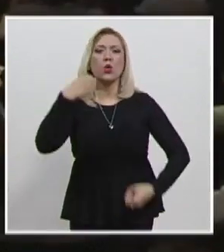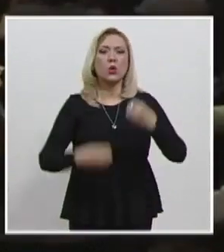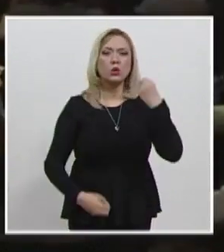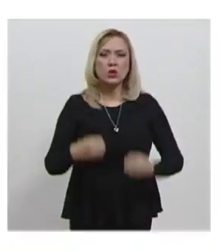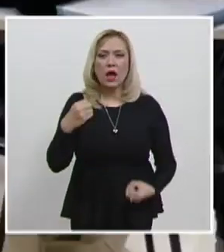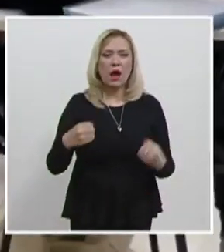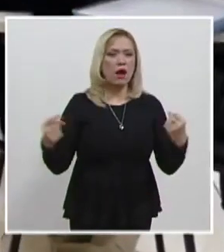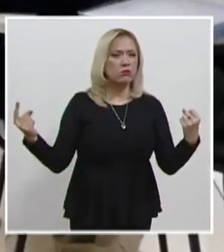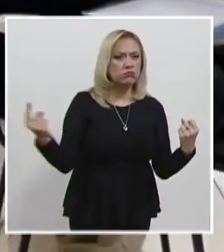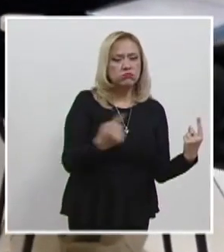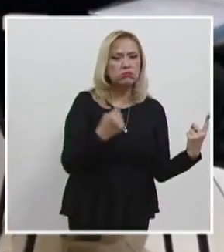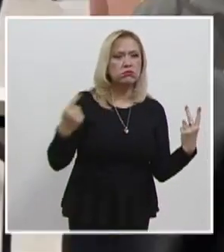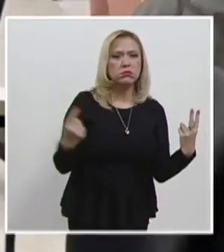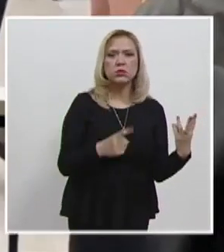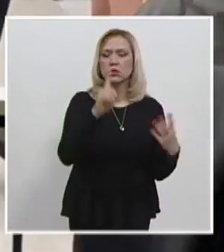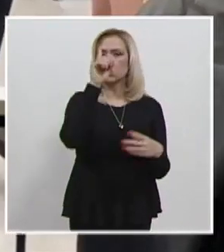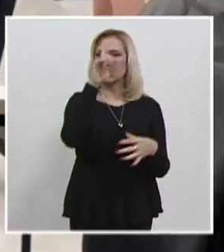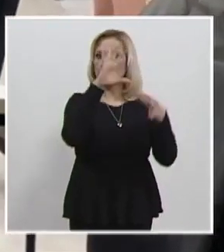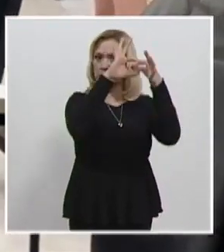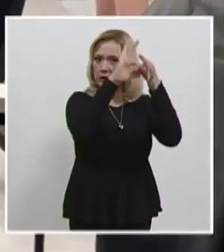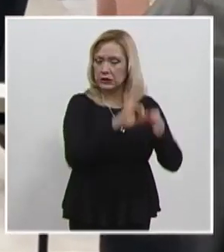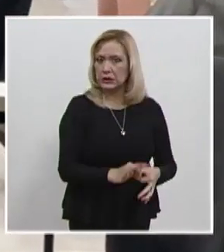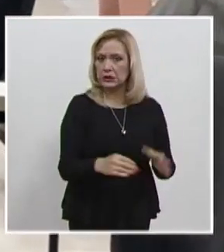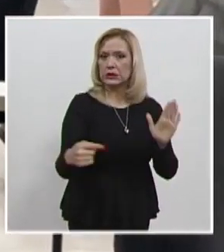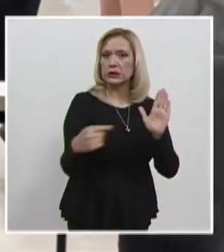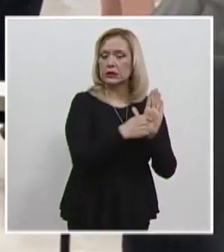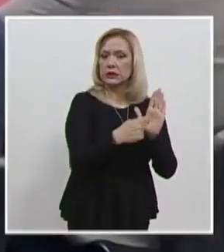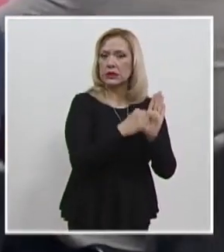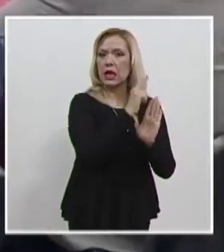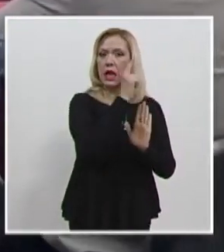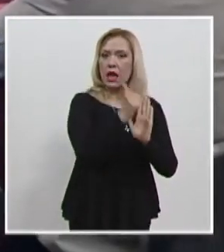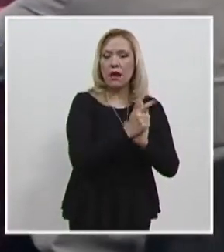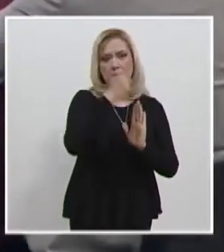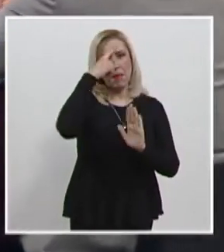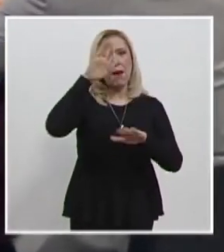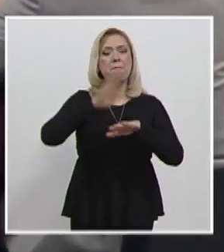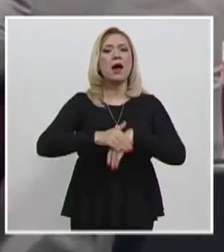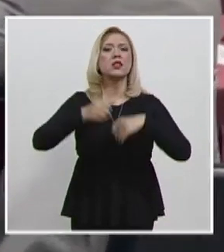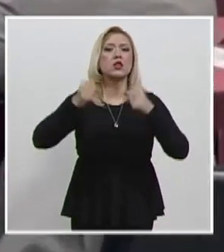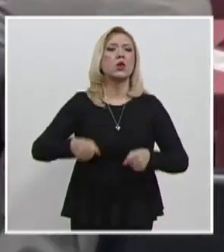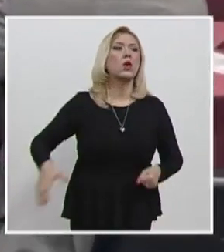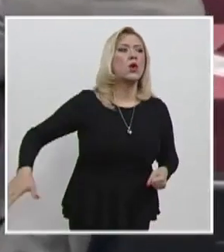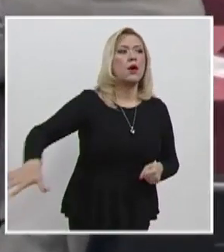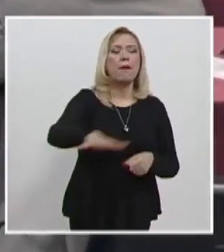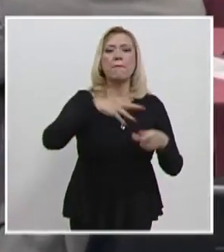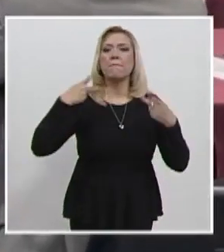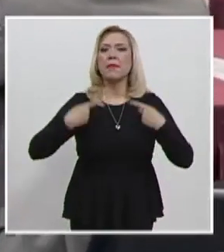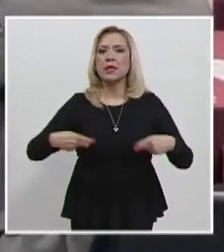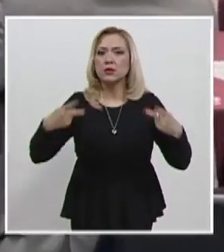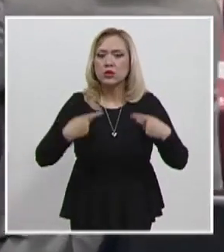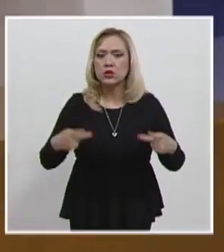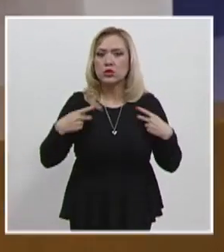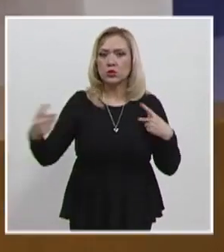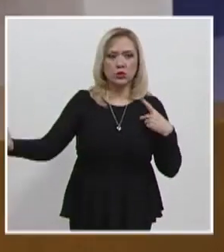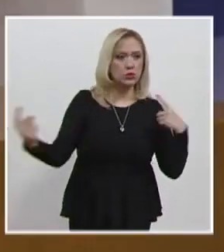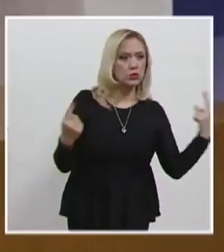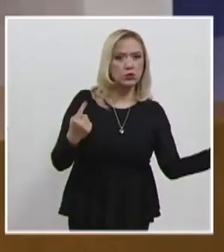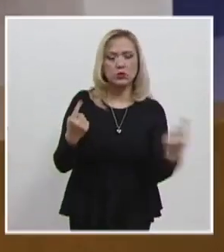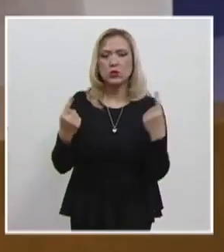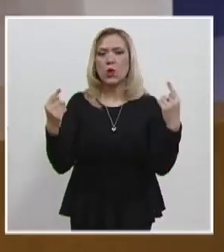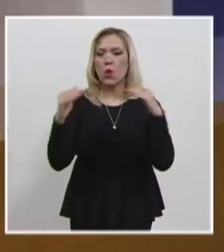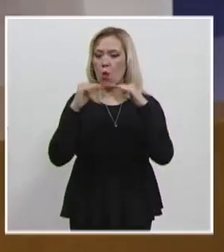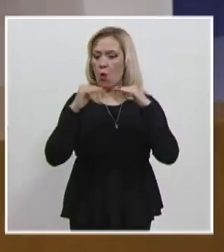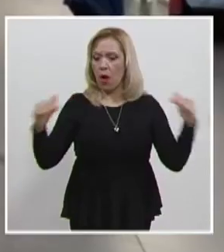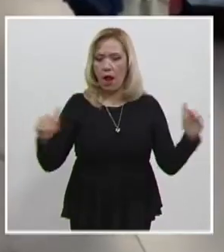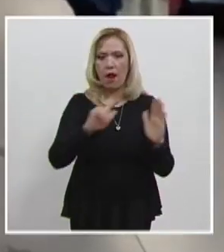bajo una misma Norma dotando de certeza y de seguridad jurídica a las partes ya que se respeta el principio de igualdad